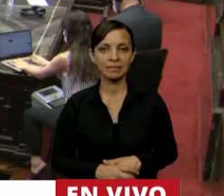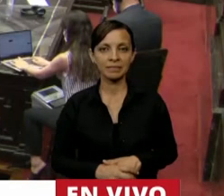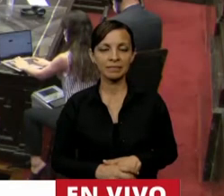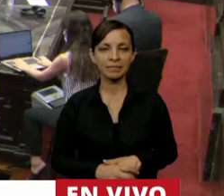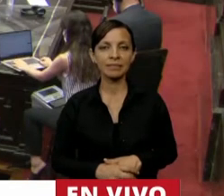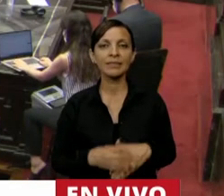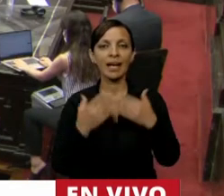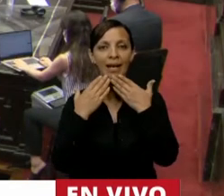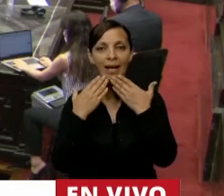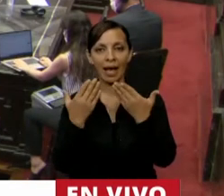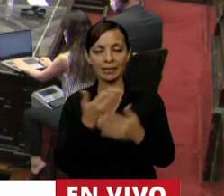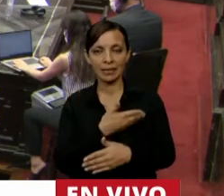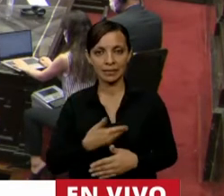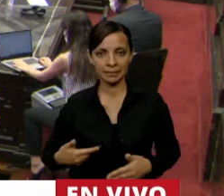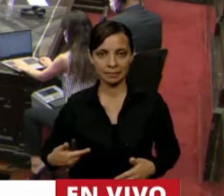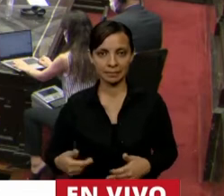Gracias, Presidente.